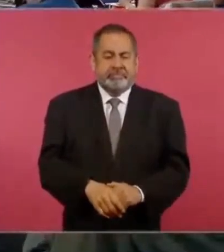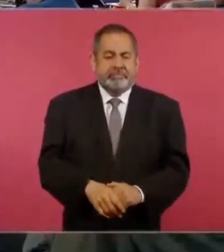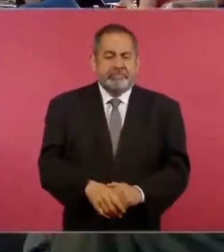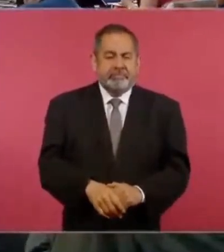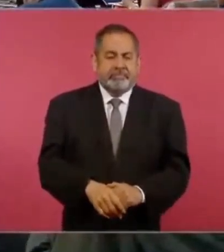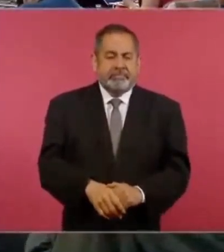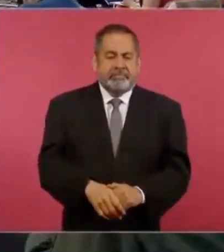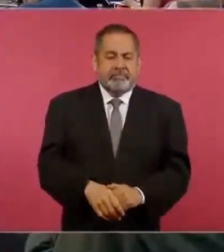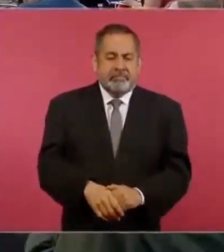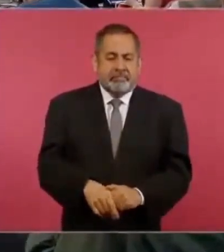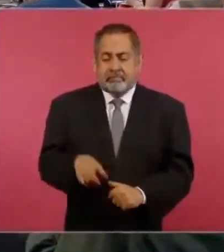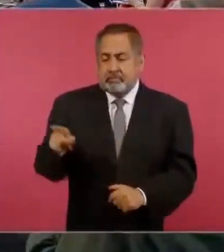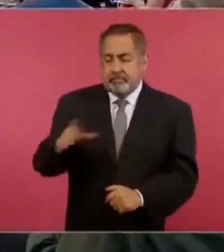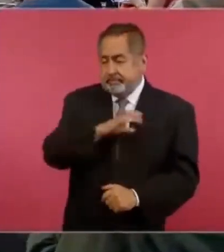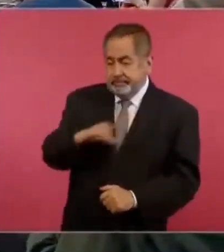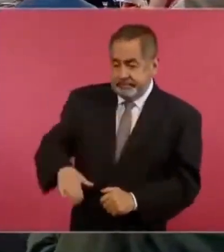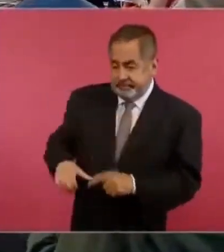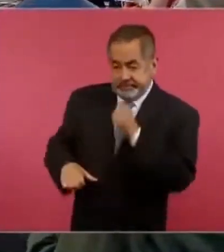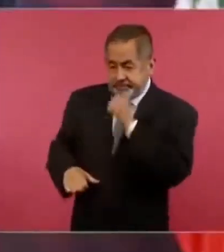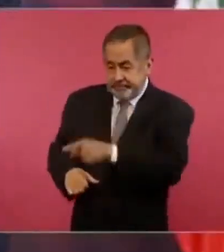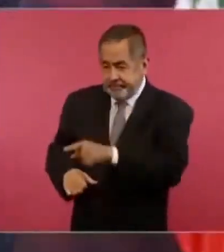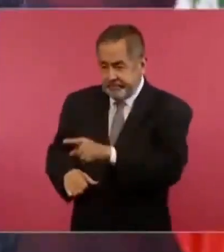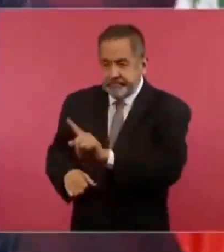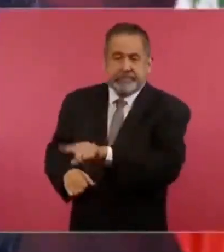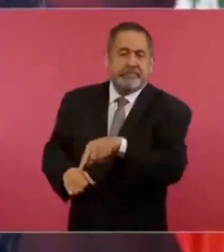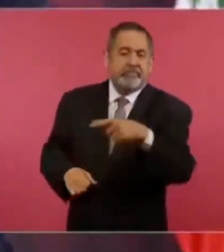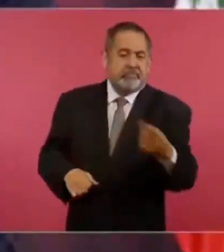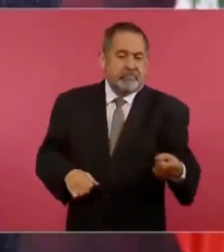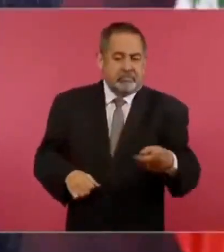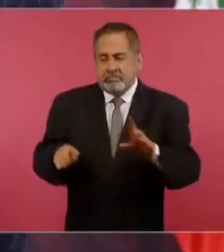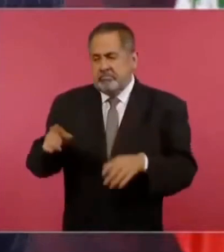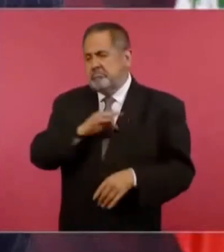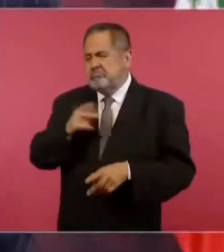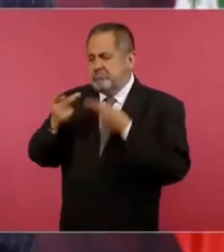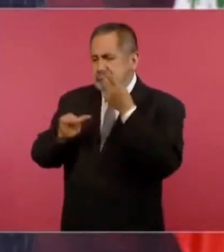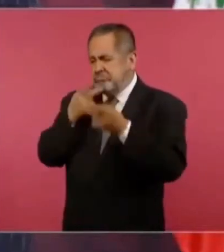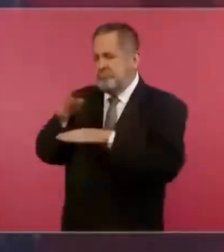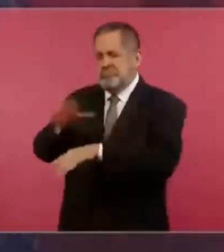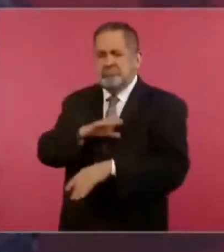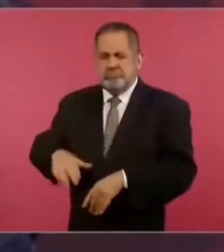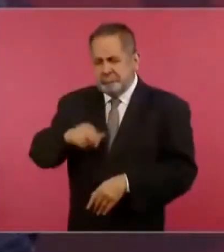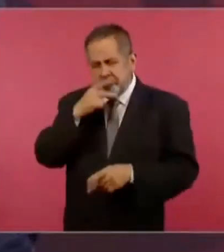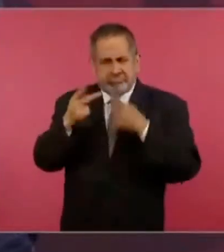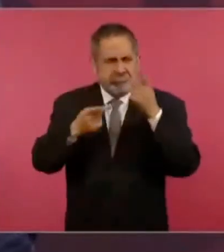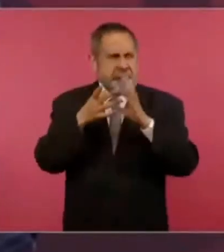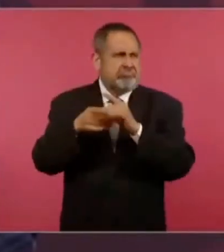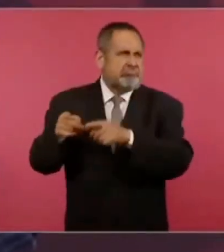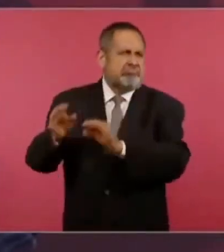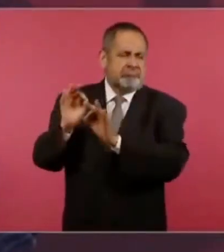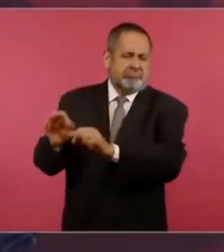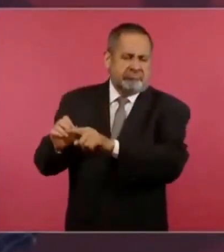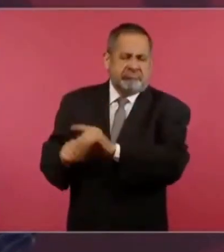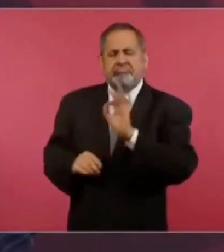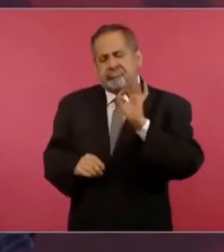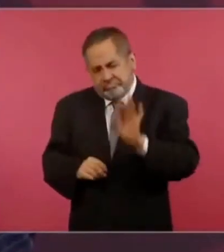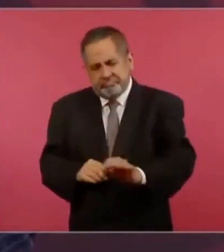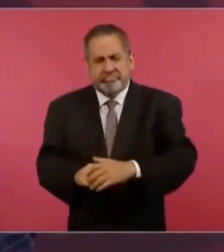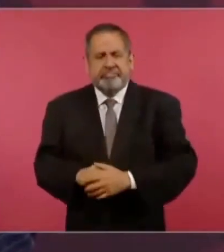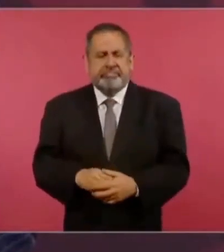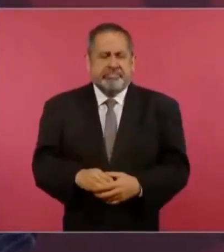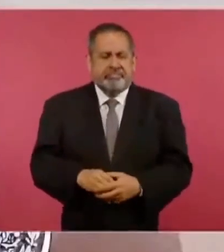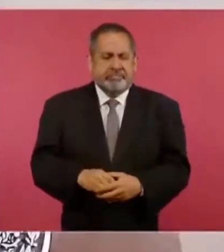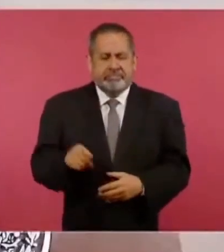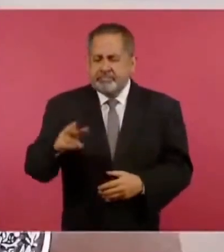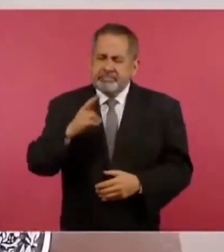Como no es candidato él, pues puedo decirlo, ¿no? Claro. Pero sí es